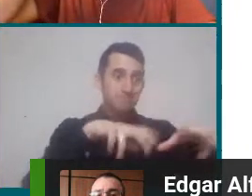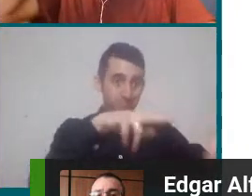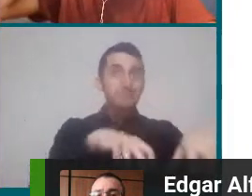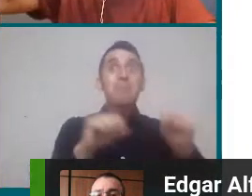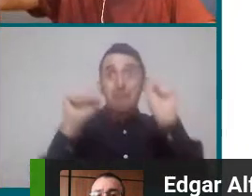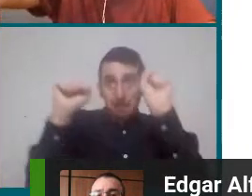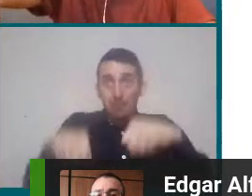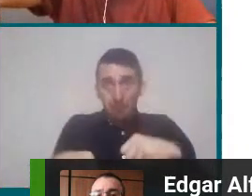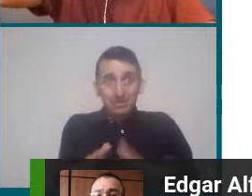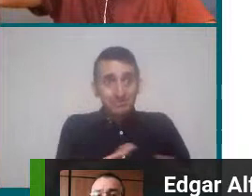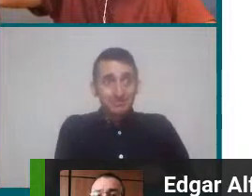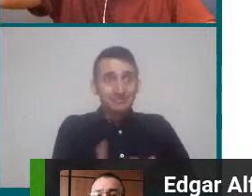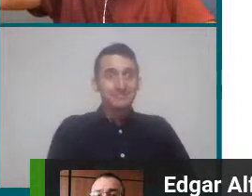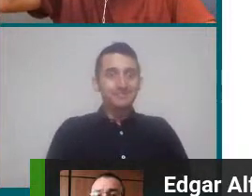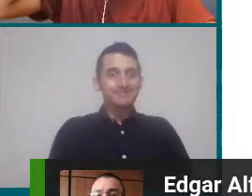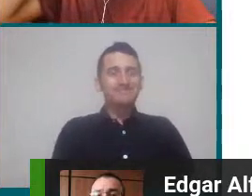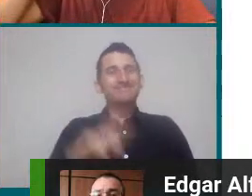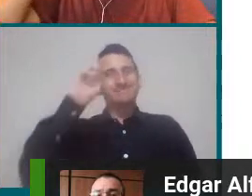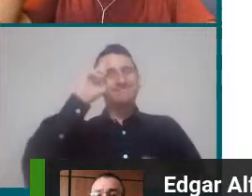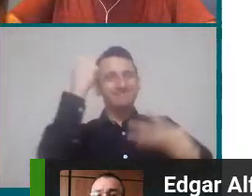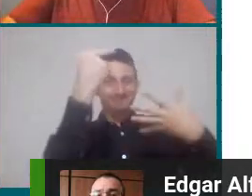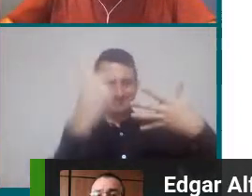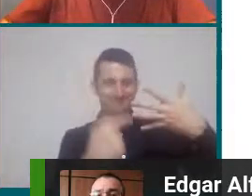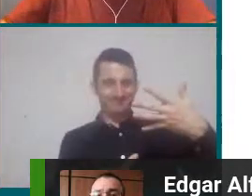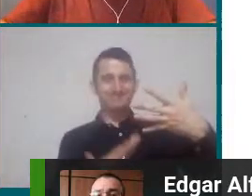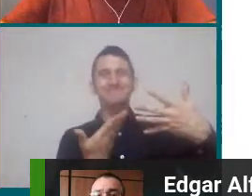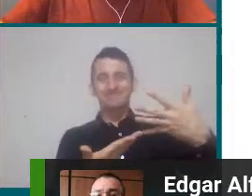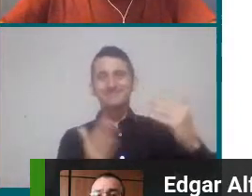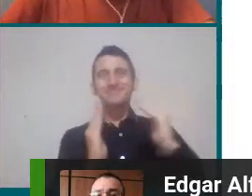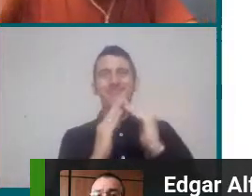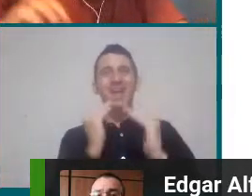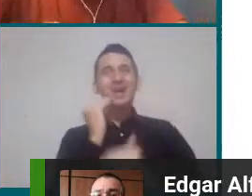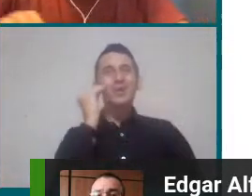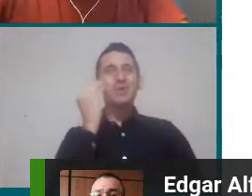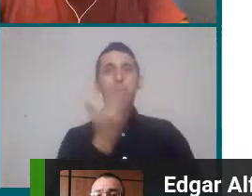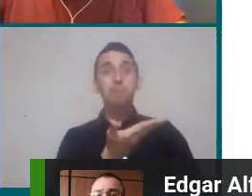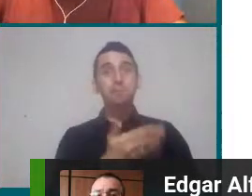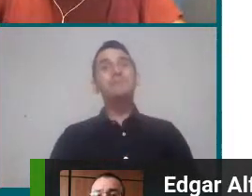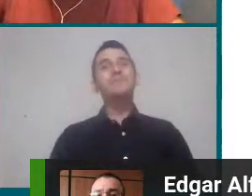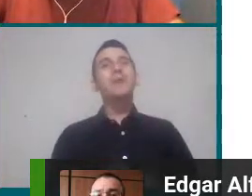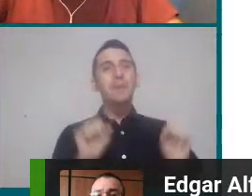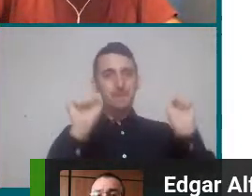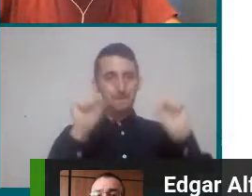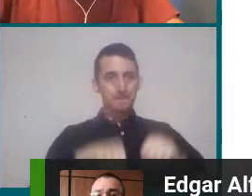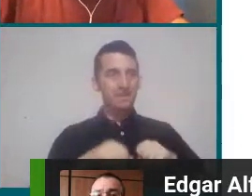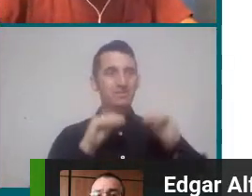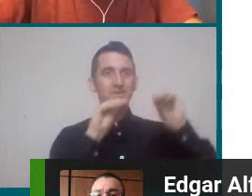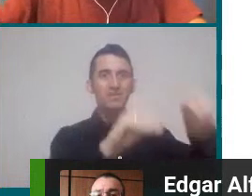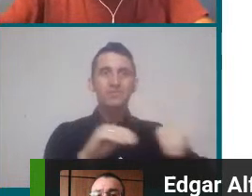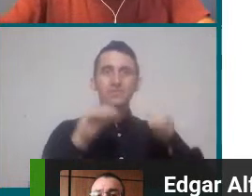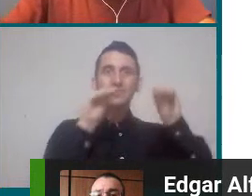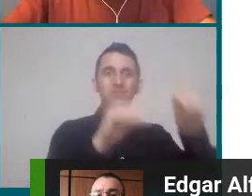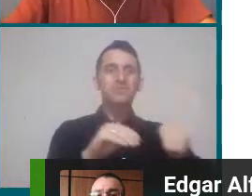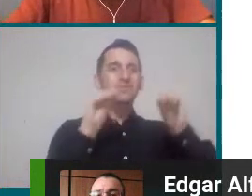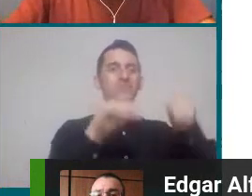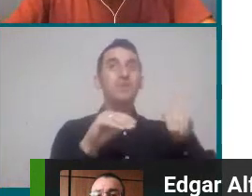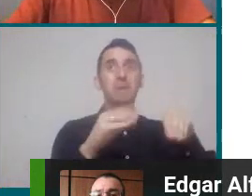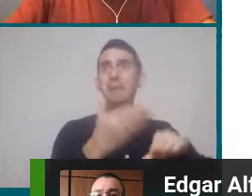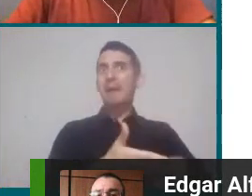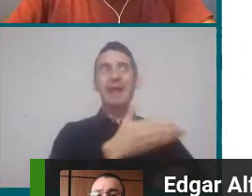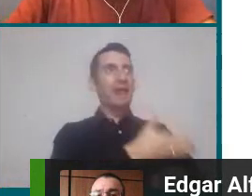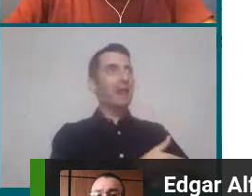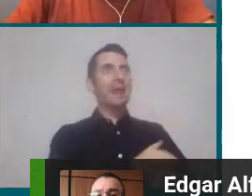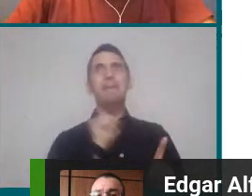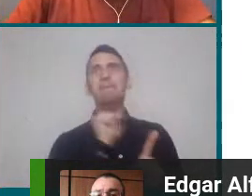que sí. Todos los elementos definitivamente en el hogar ahora hacen parte de una formación que antes no se tenía en